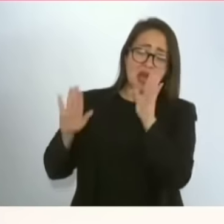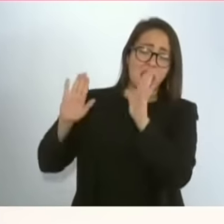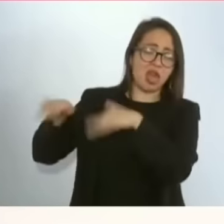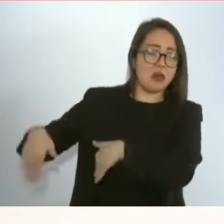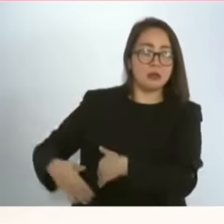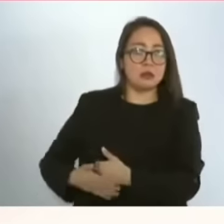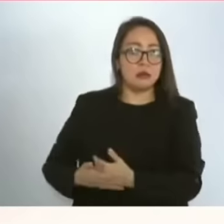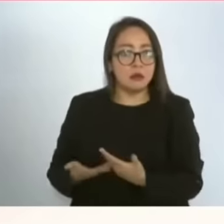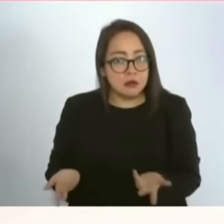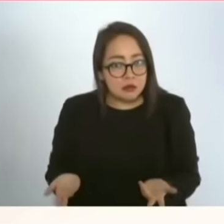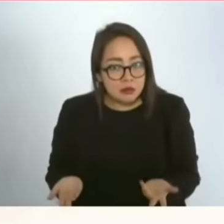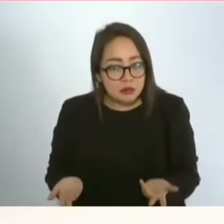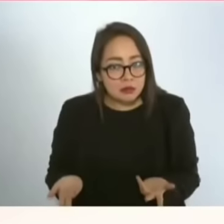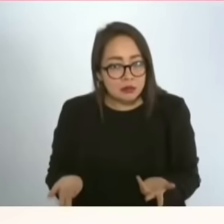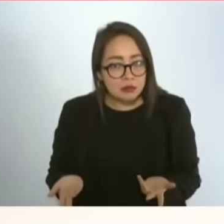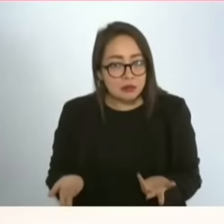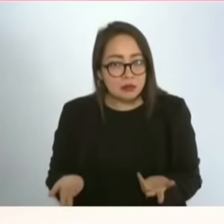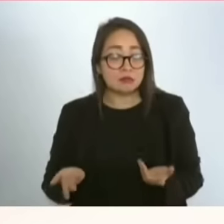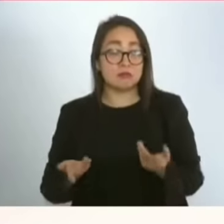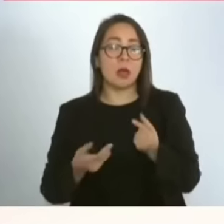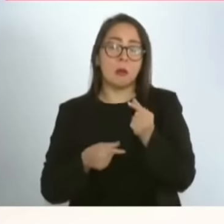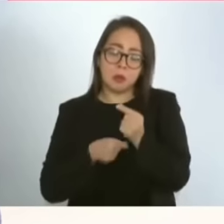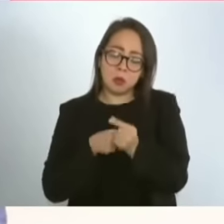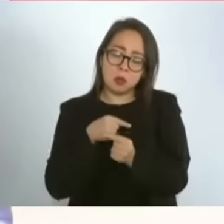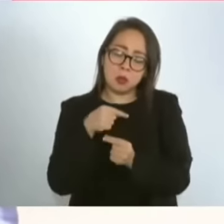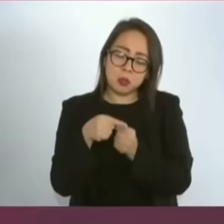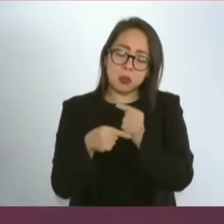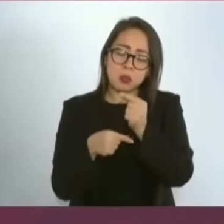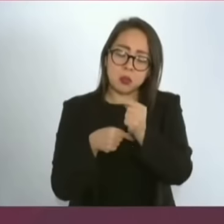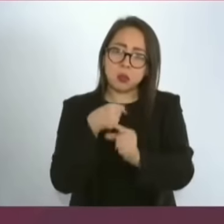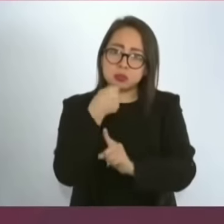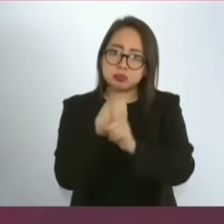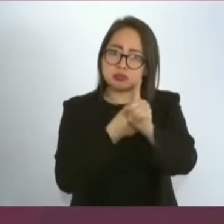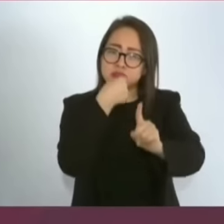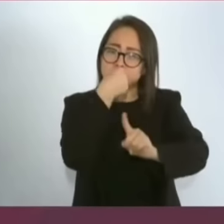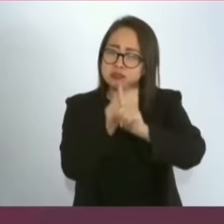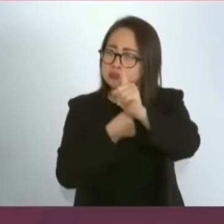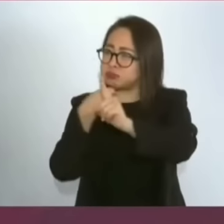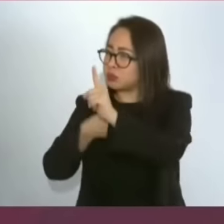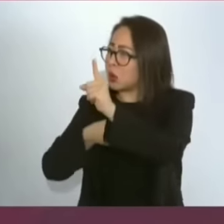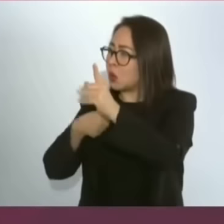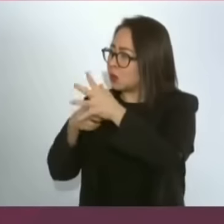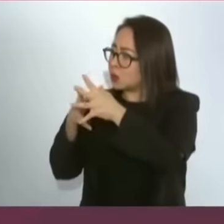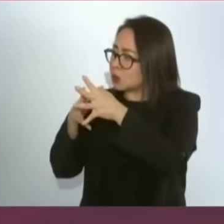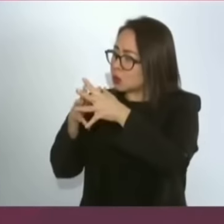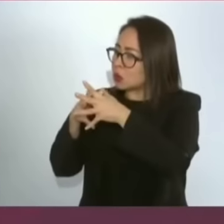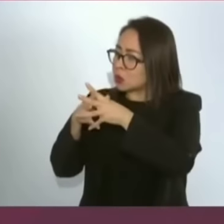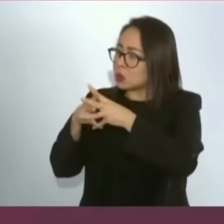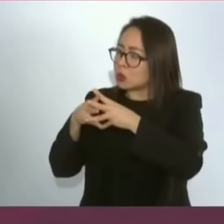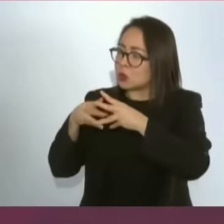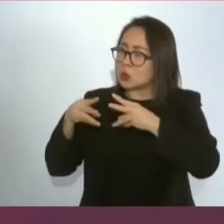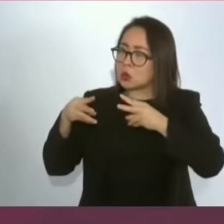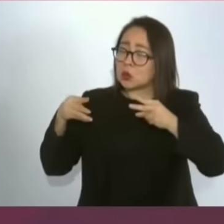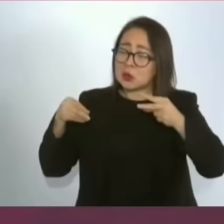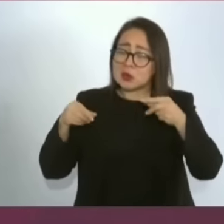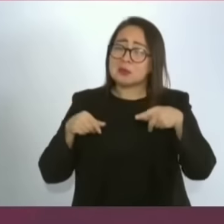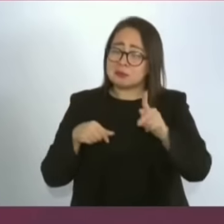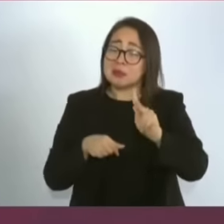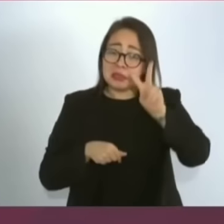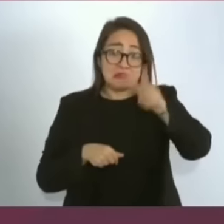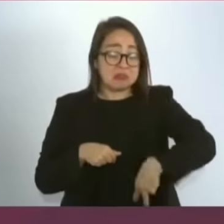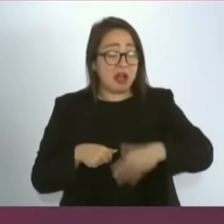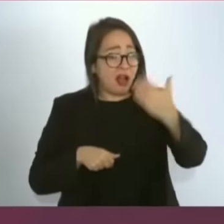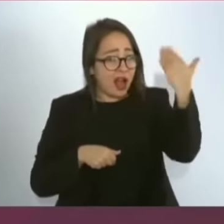fue resolviendo el problema, pero hubo mucho sufrimiento, mucho desempleo